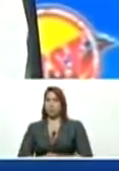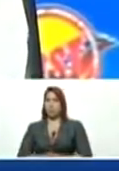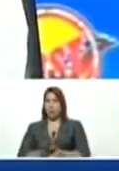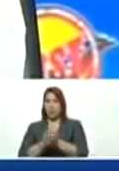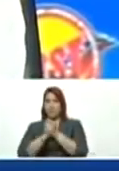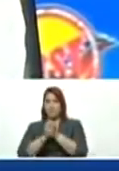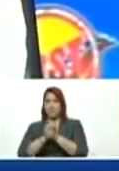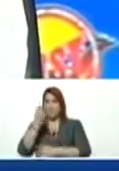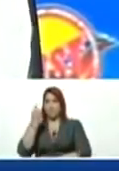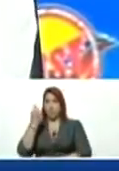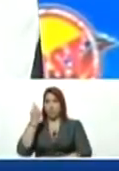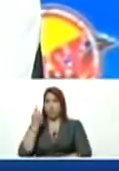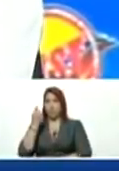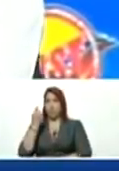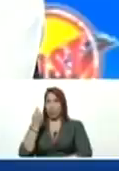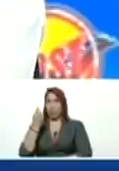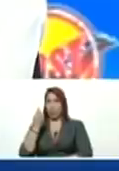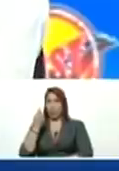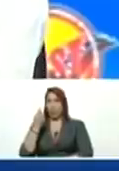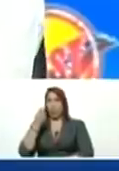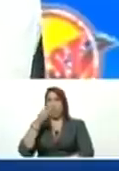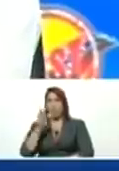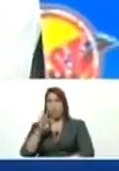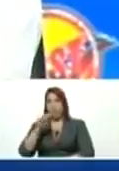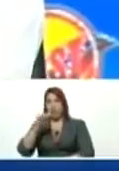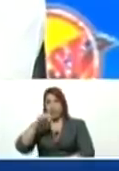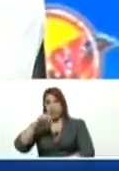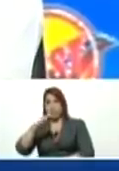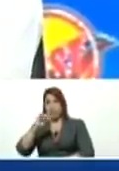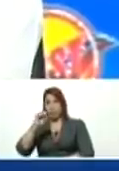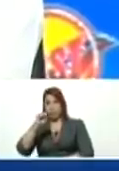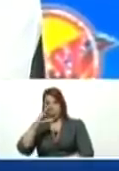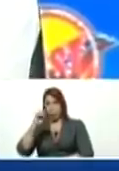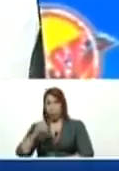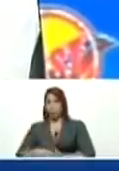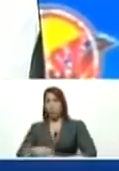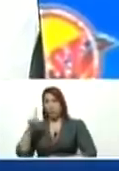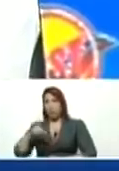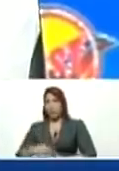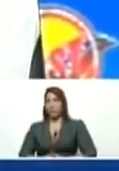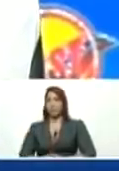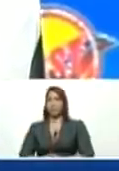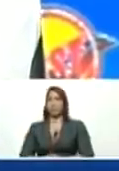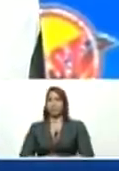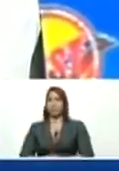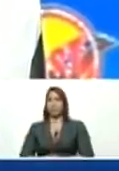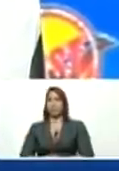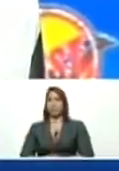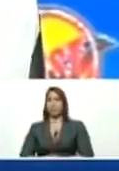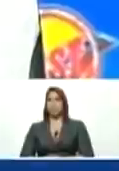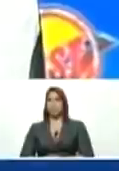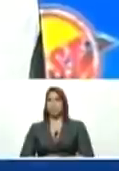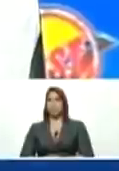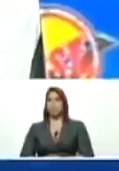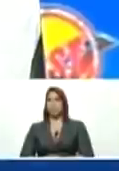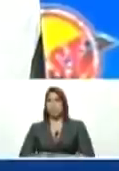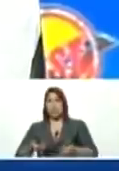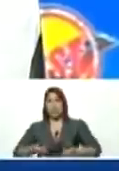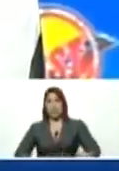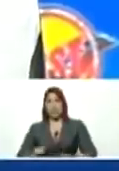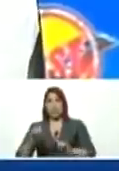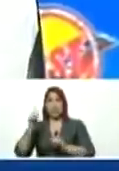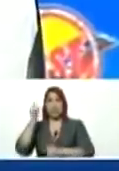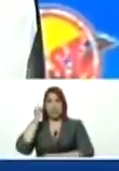diputado francisco torrealba bueno presidente y por supuesto se le sabe que le hicimos